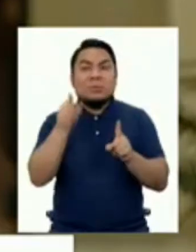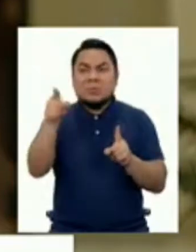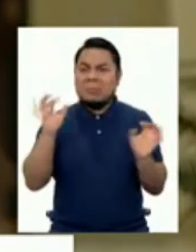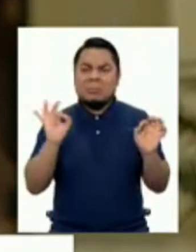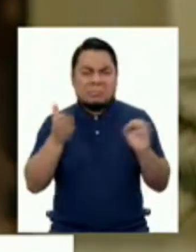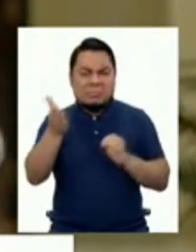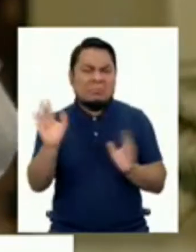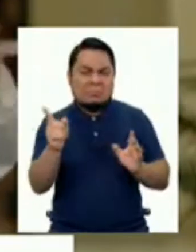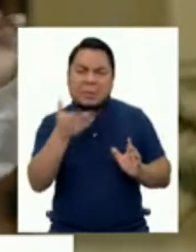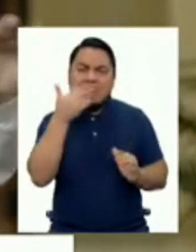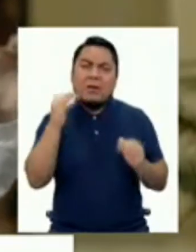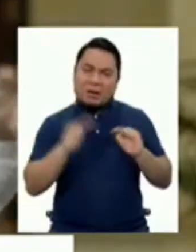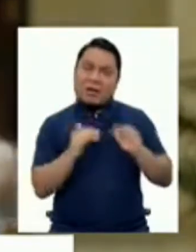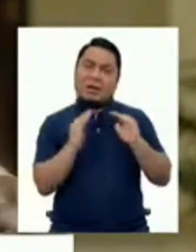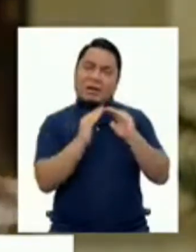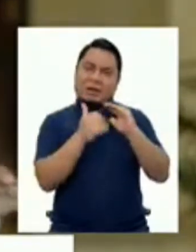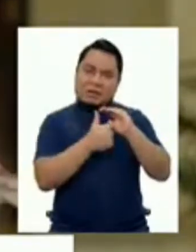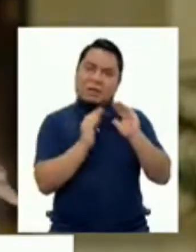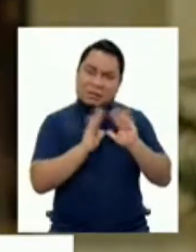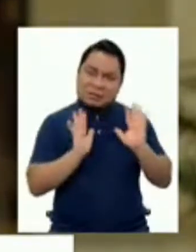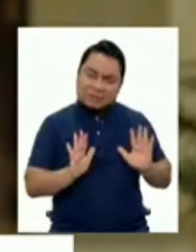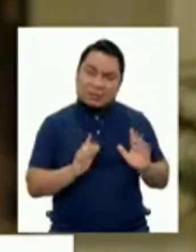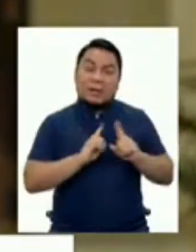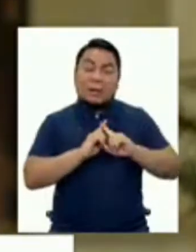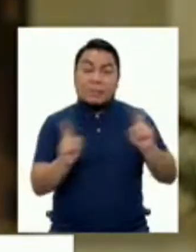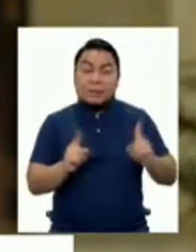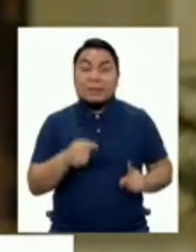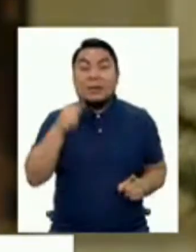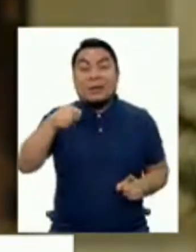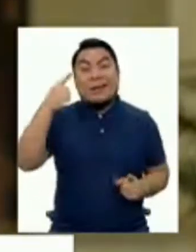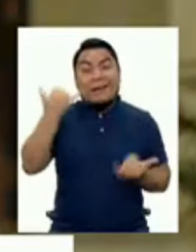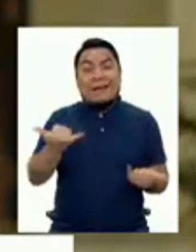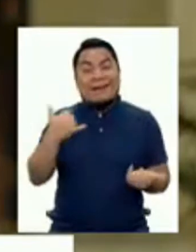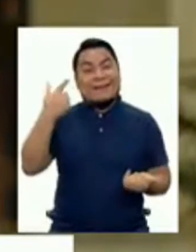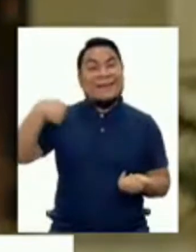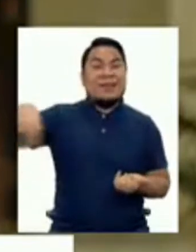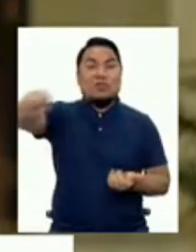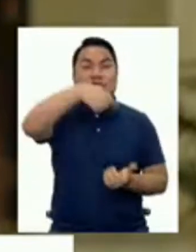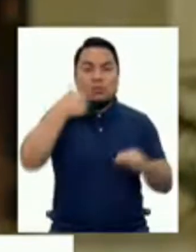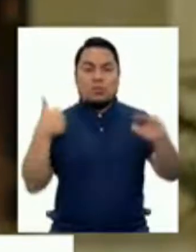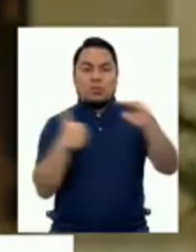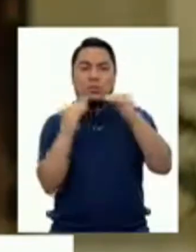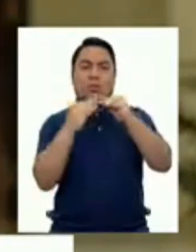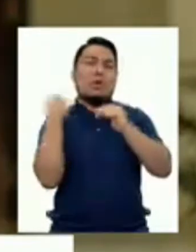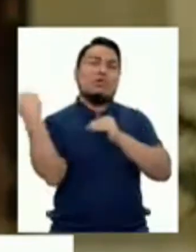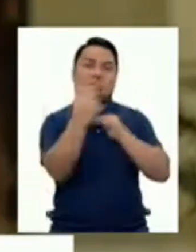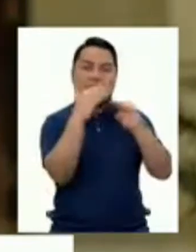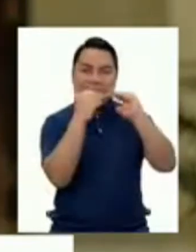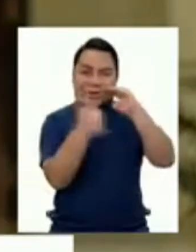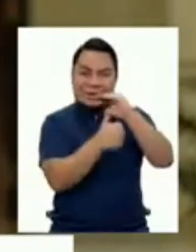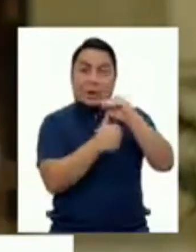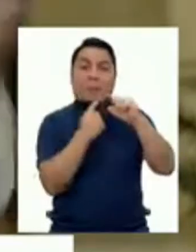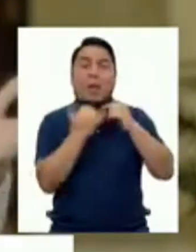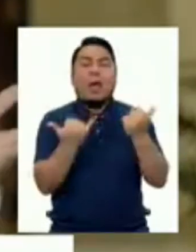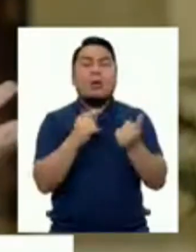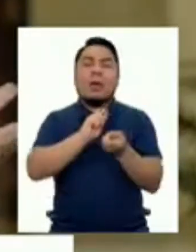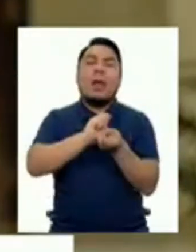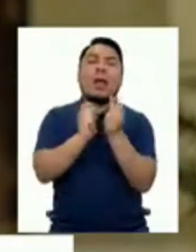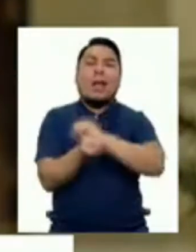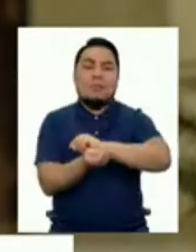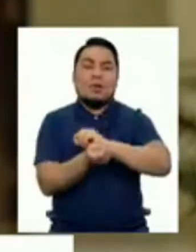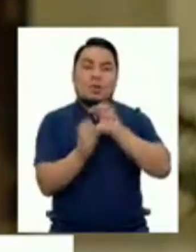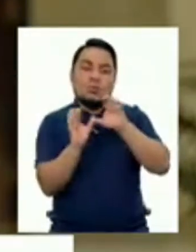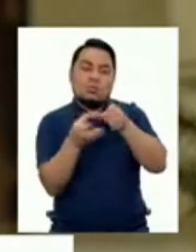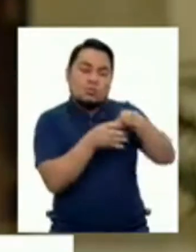que cambiemos de una cuarentena general a una cuarentena focalizada no es un mensaje salgan